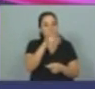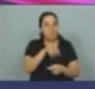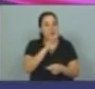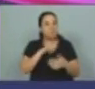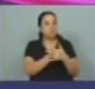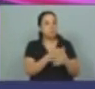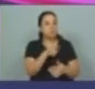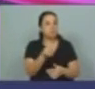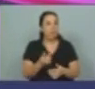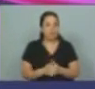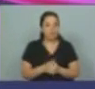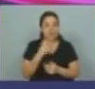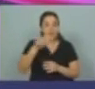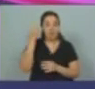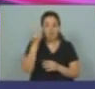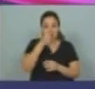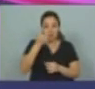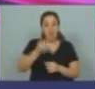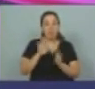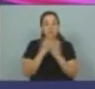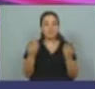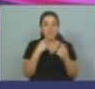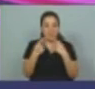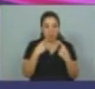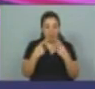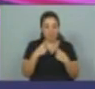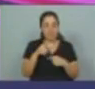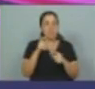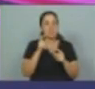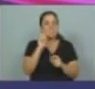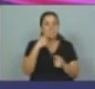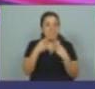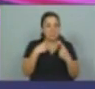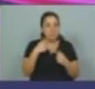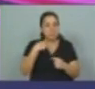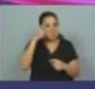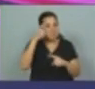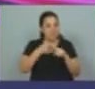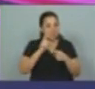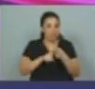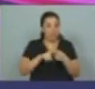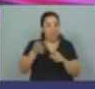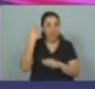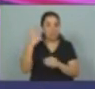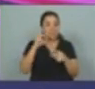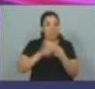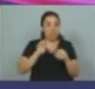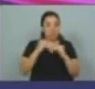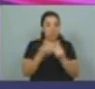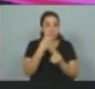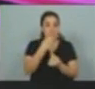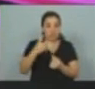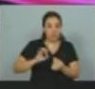extorsión. Salió una nota este fin de semana de la mujer que compartió 22 años de mi vida